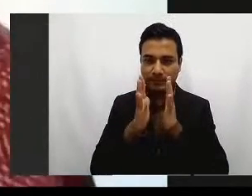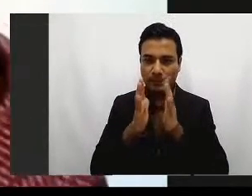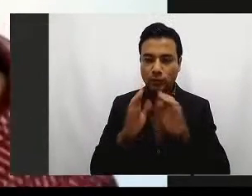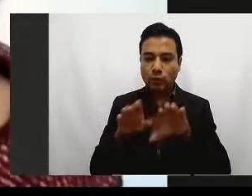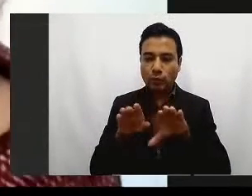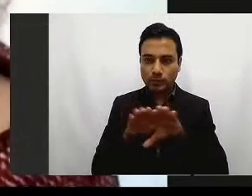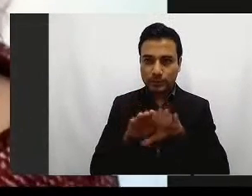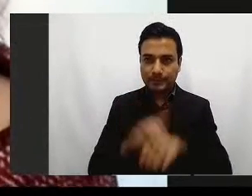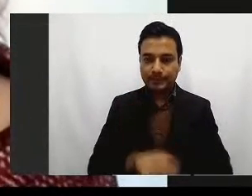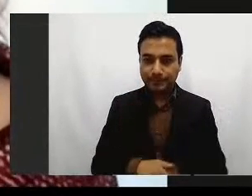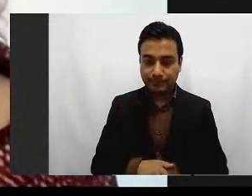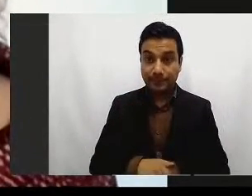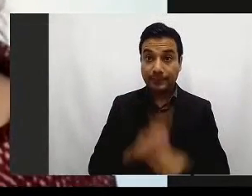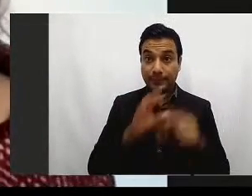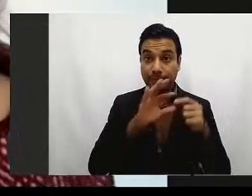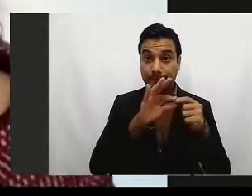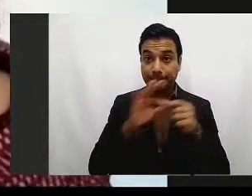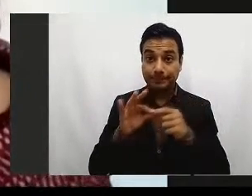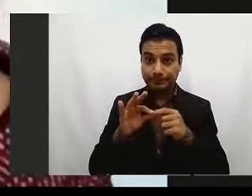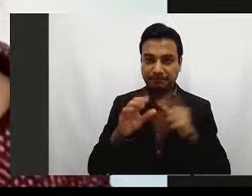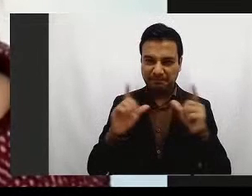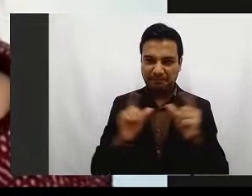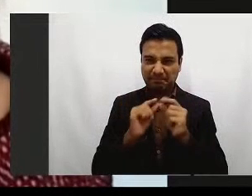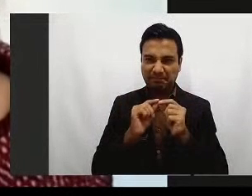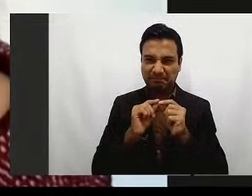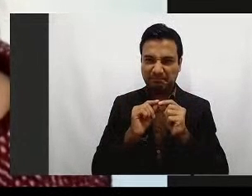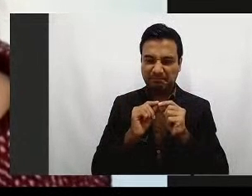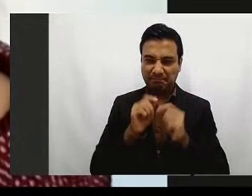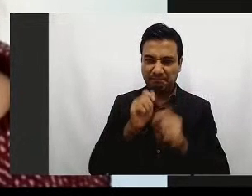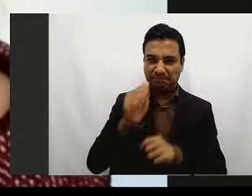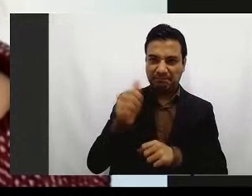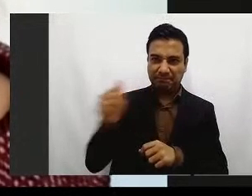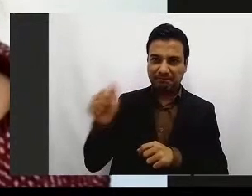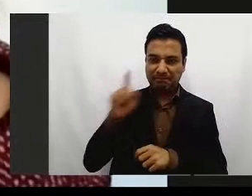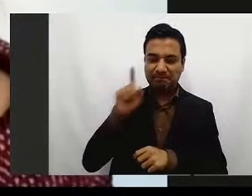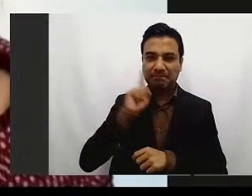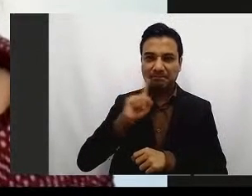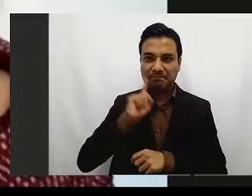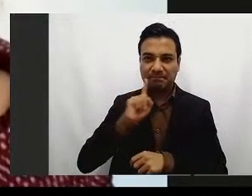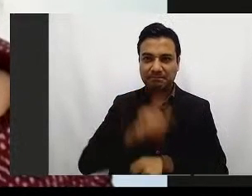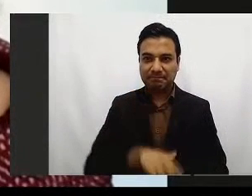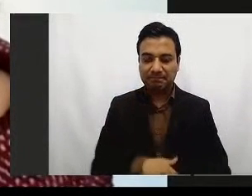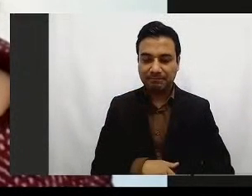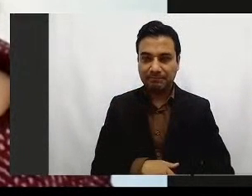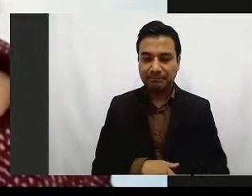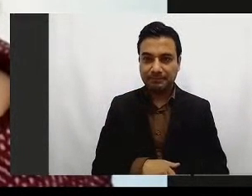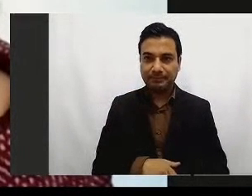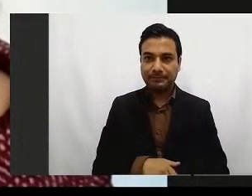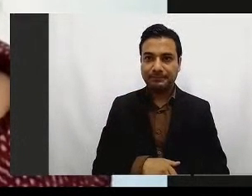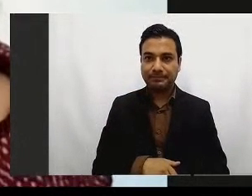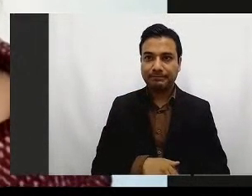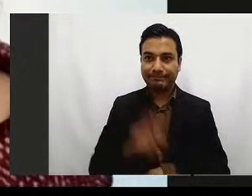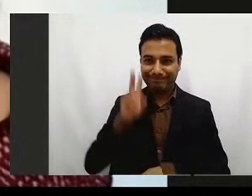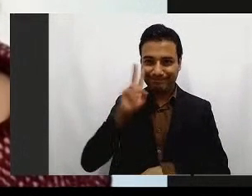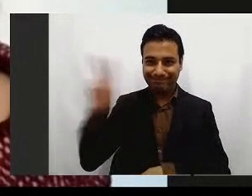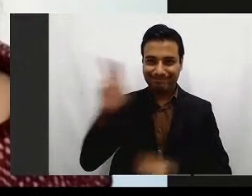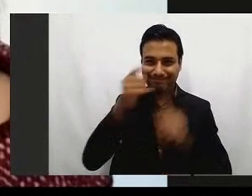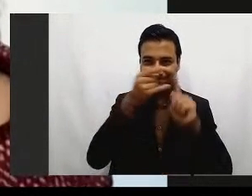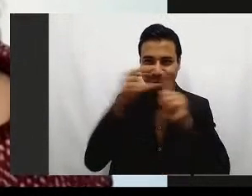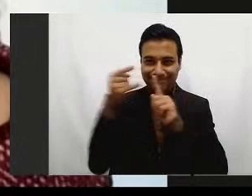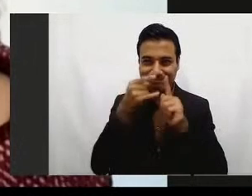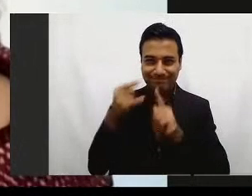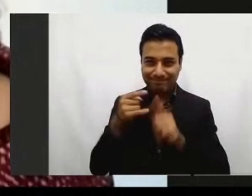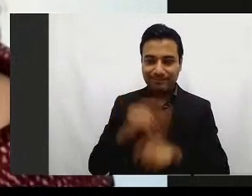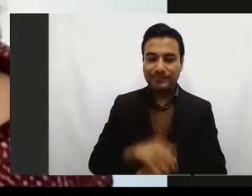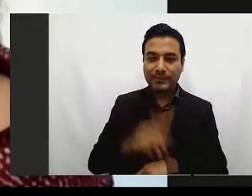posible. Les voy a presentar brevemente a cada una antes de iniciar la conversación. En sus pantallas podrán ver a